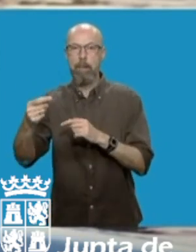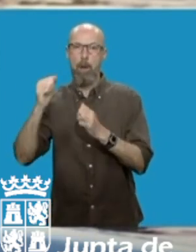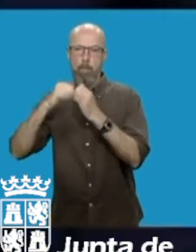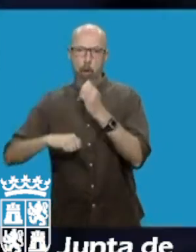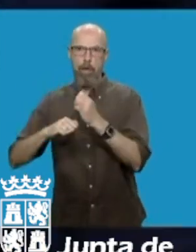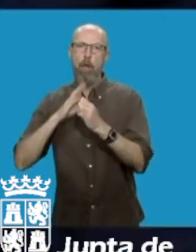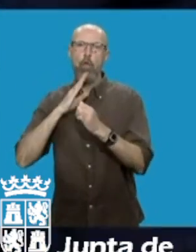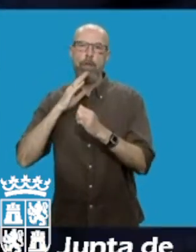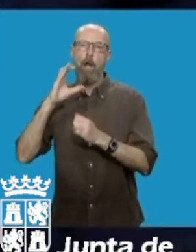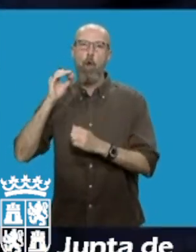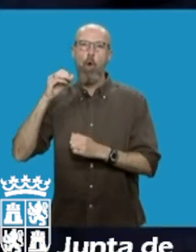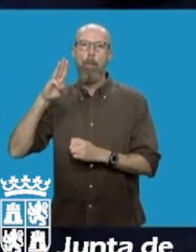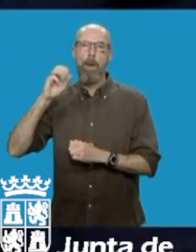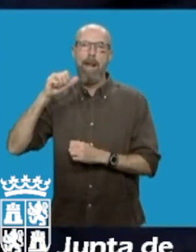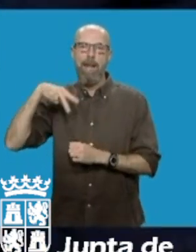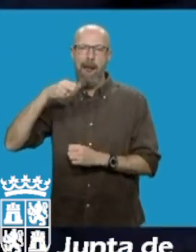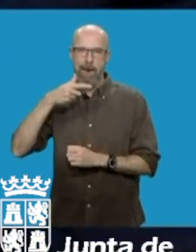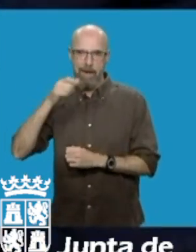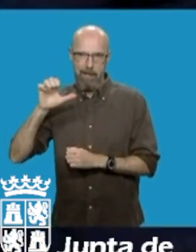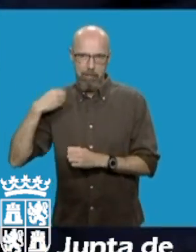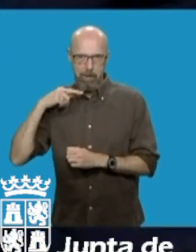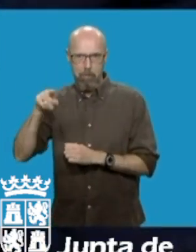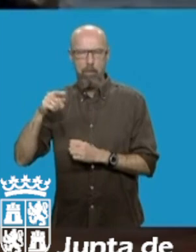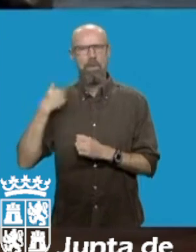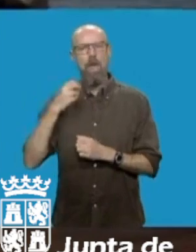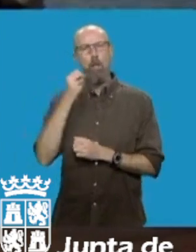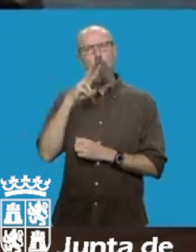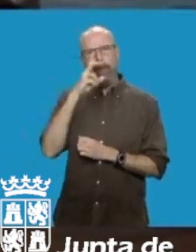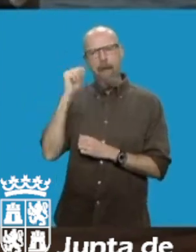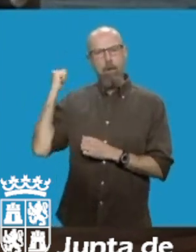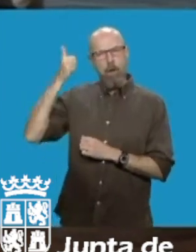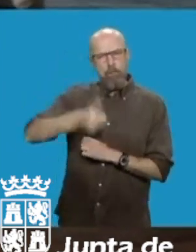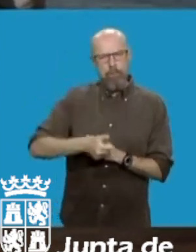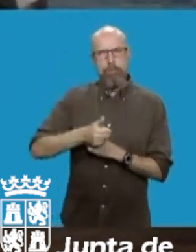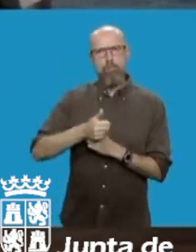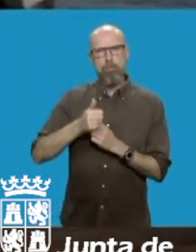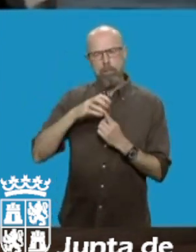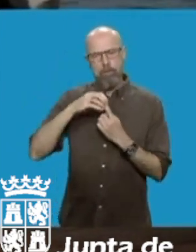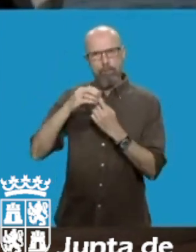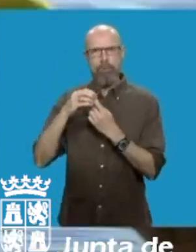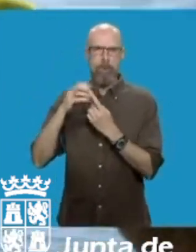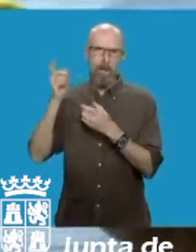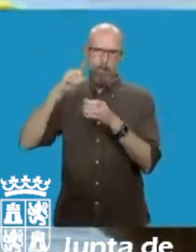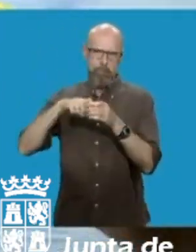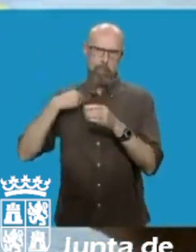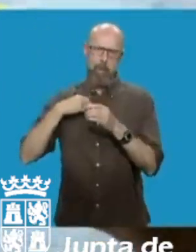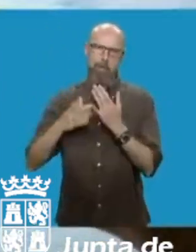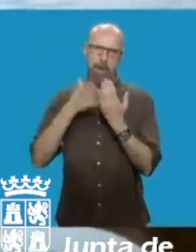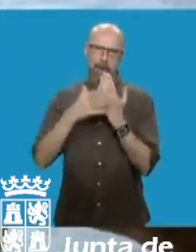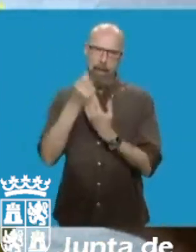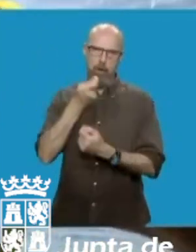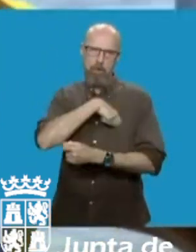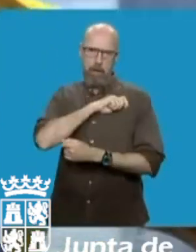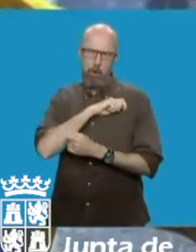Copenhague. Román Mangas acaba de cerrar una etapa de 12 años al frente de la Federación Española de Piragüismo. Bajo su mandato,